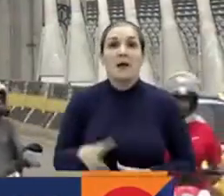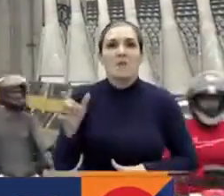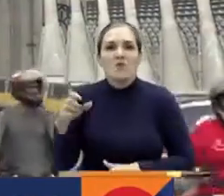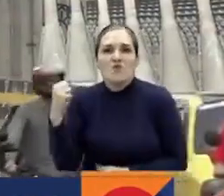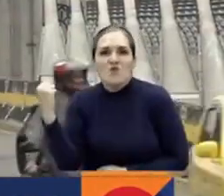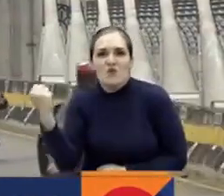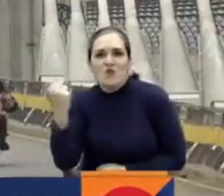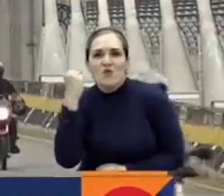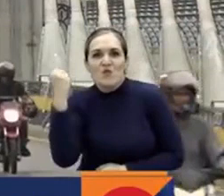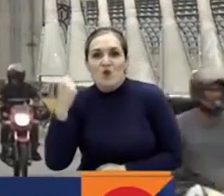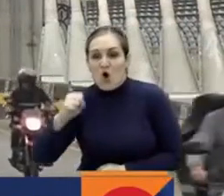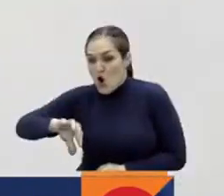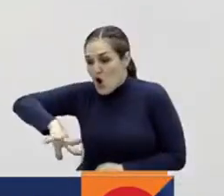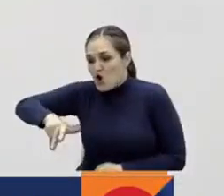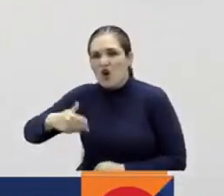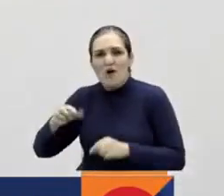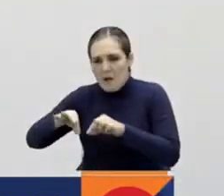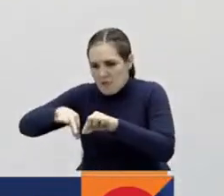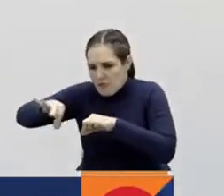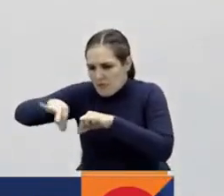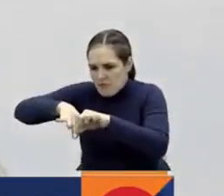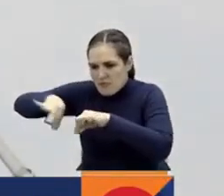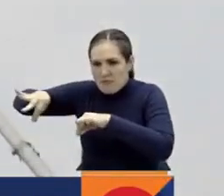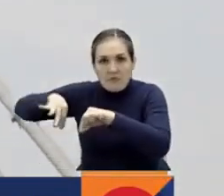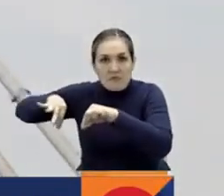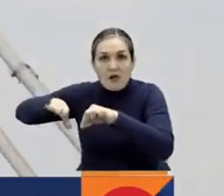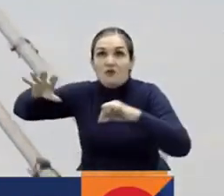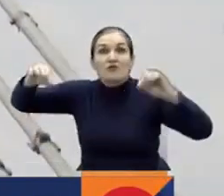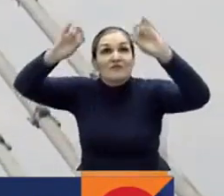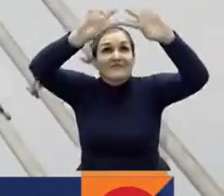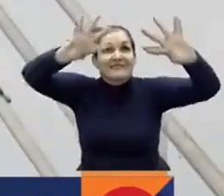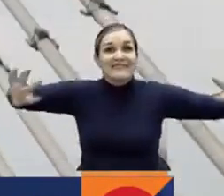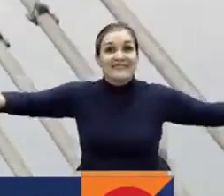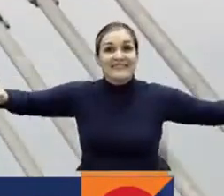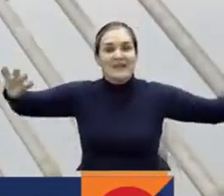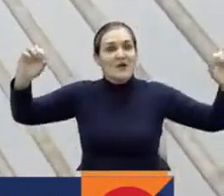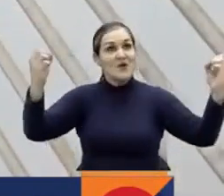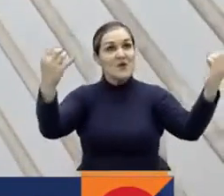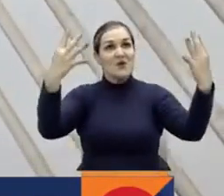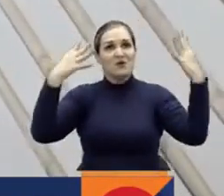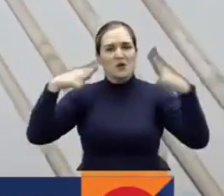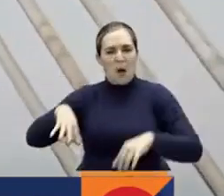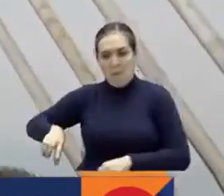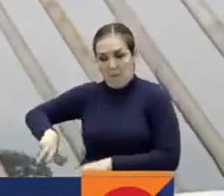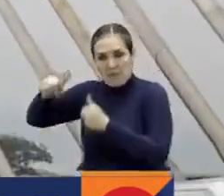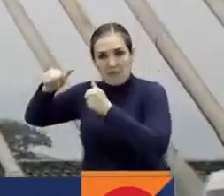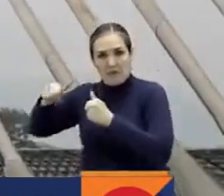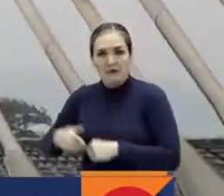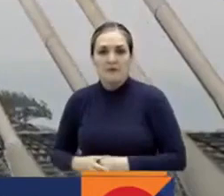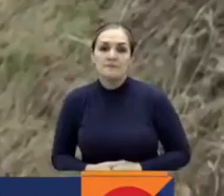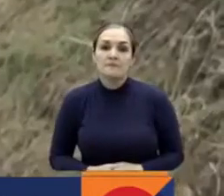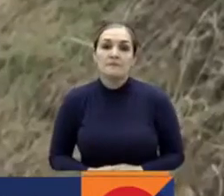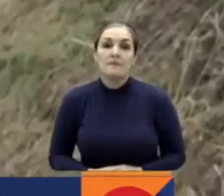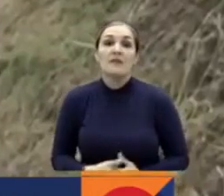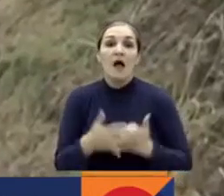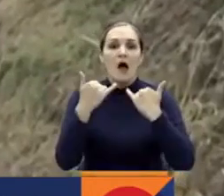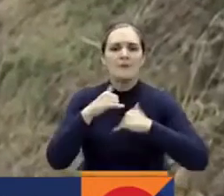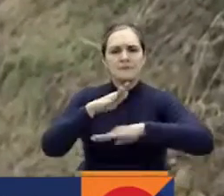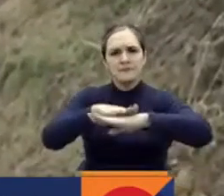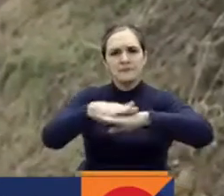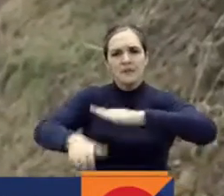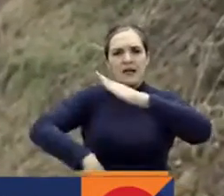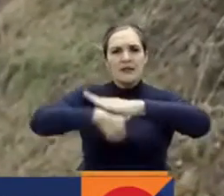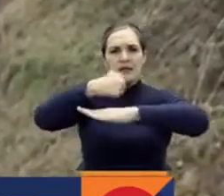inescrupulosas robaron las plaquetas del sistema de alumbrado que permite que el turístico puente se ilumine. Frente a este hecho, he pedido al director